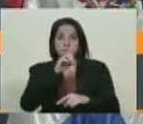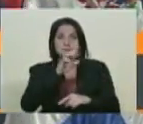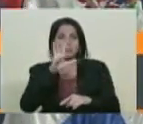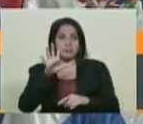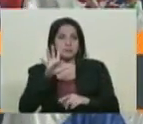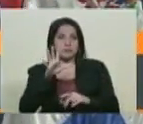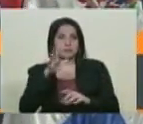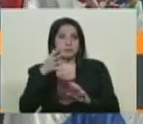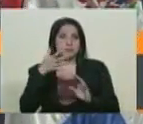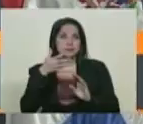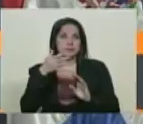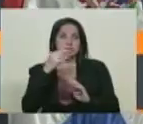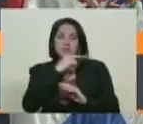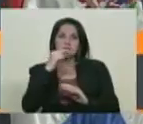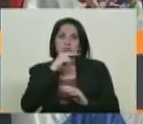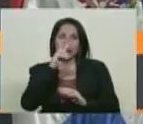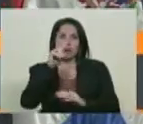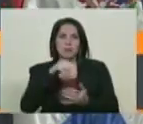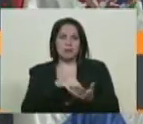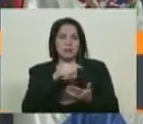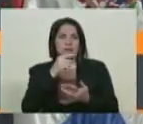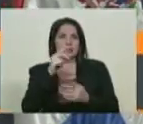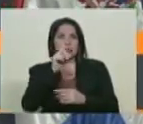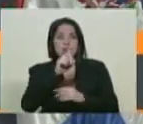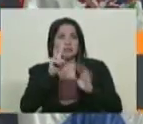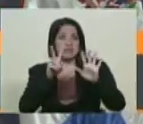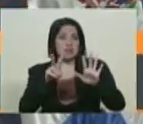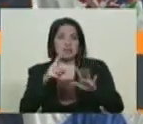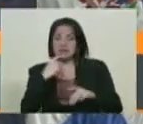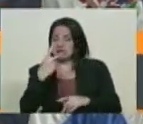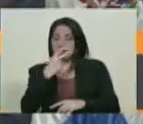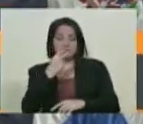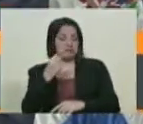no reconocieron el resultado porque perdieron.